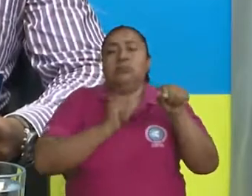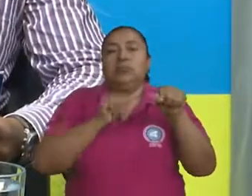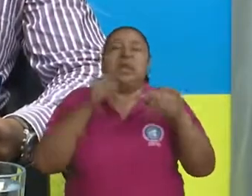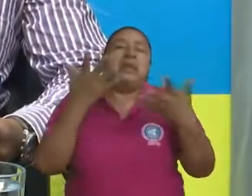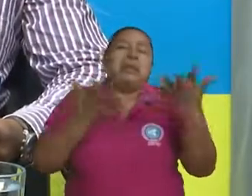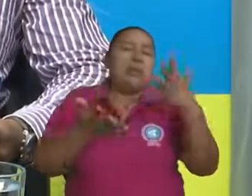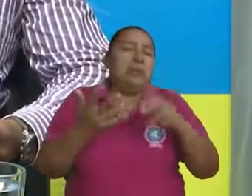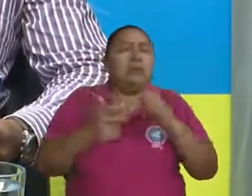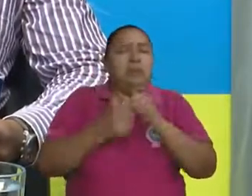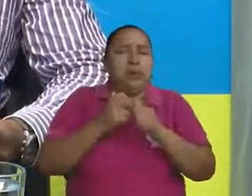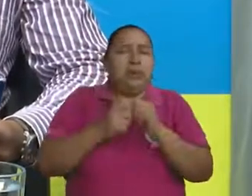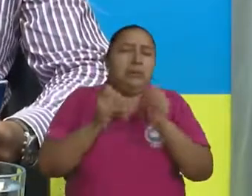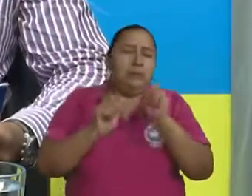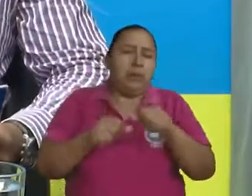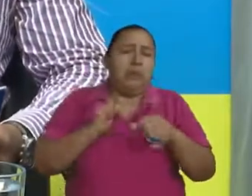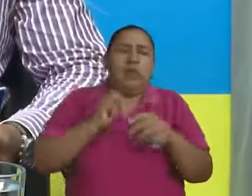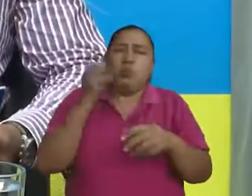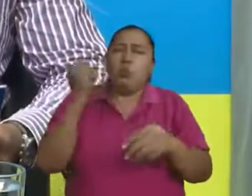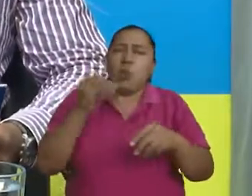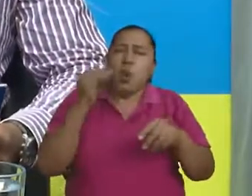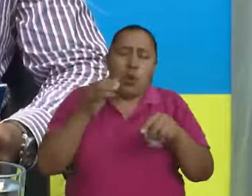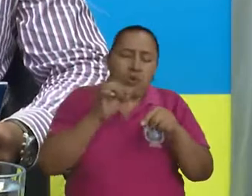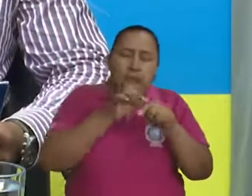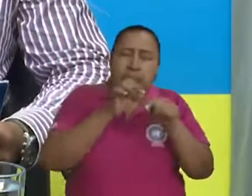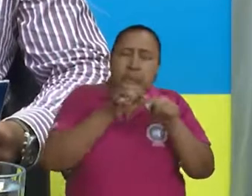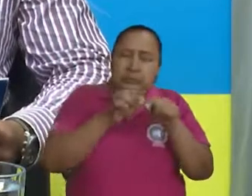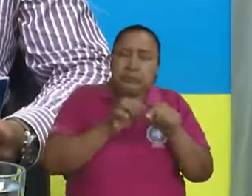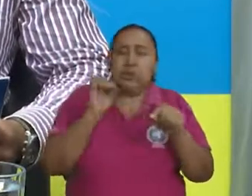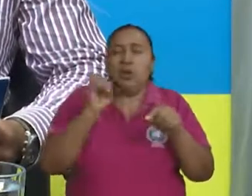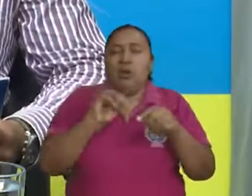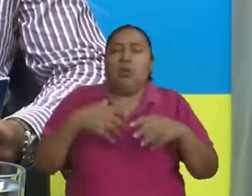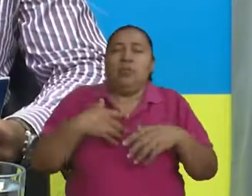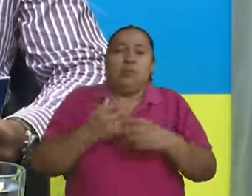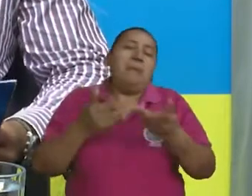ser también el consumo,